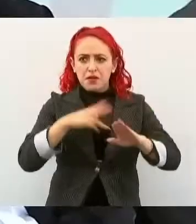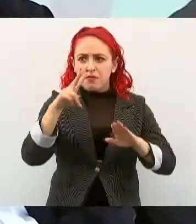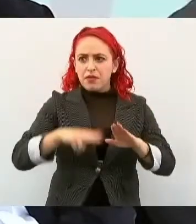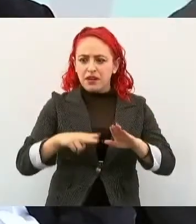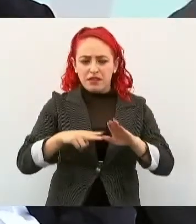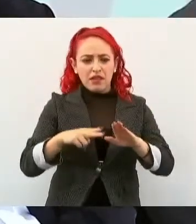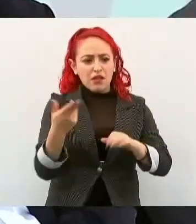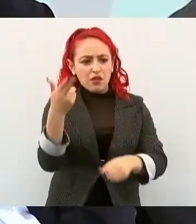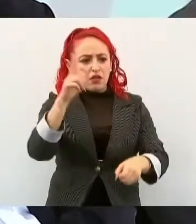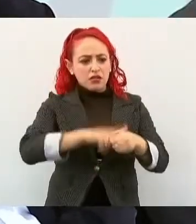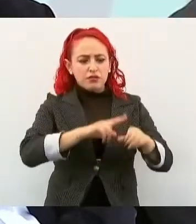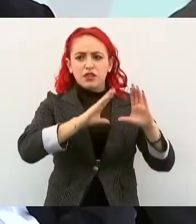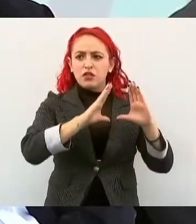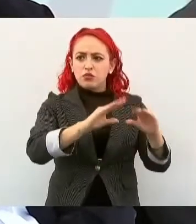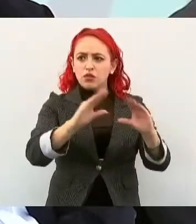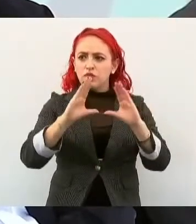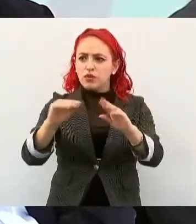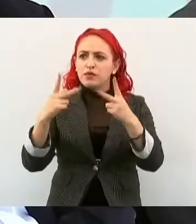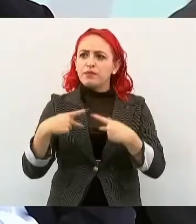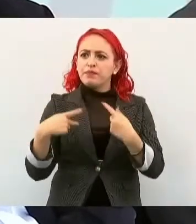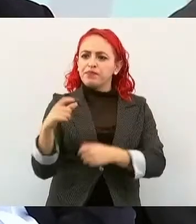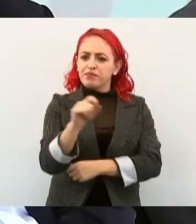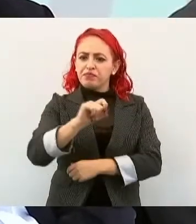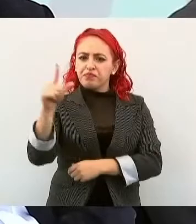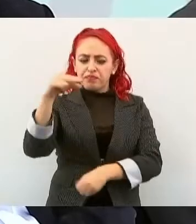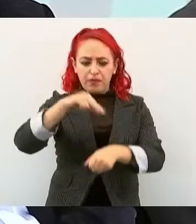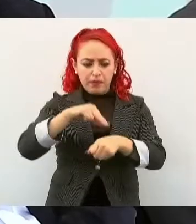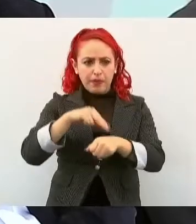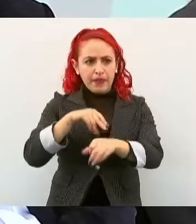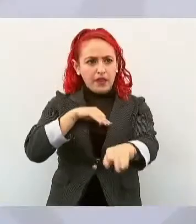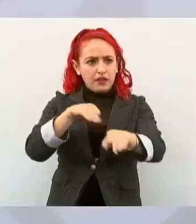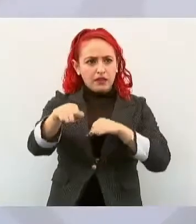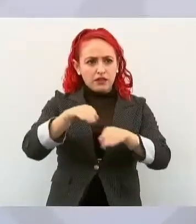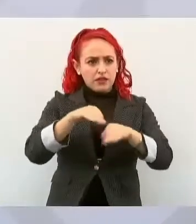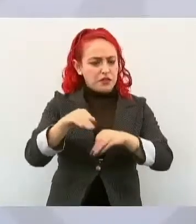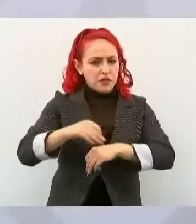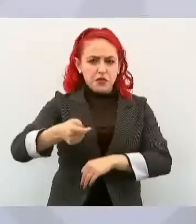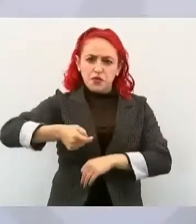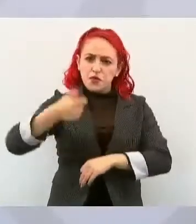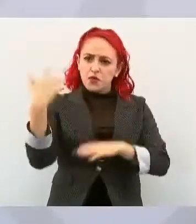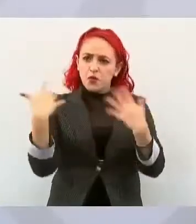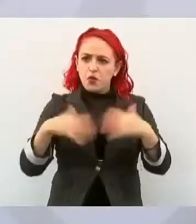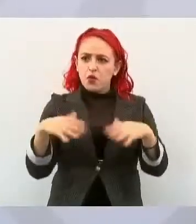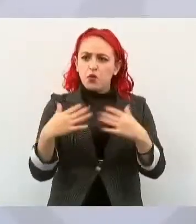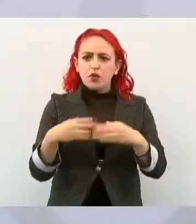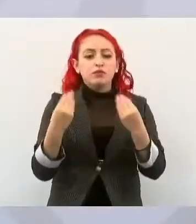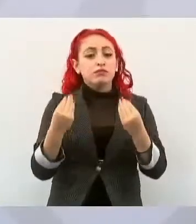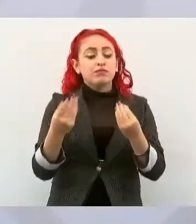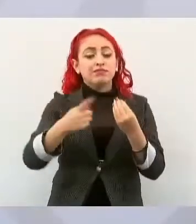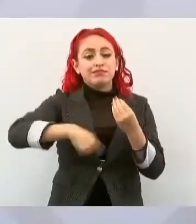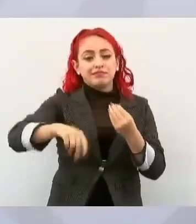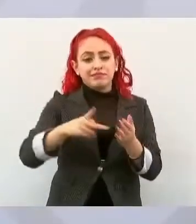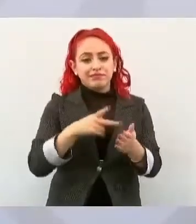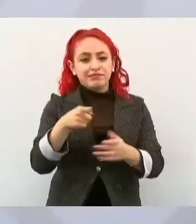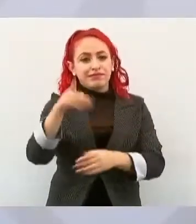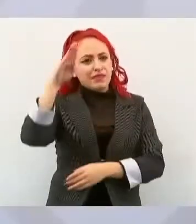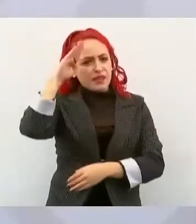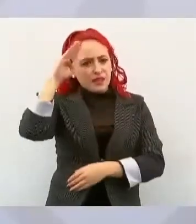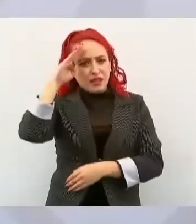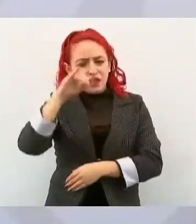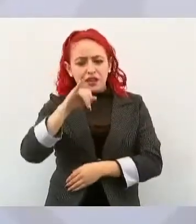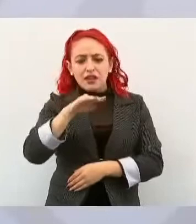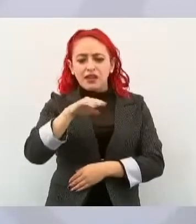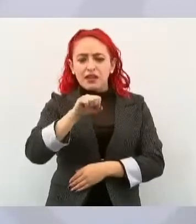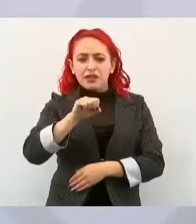formador de médicos especialistas, trabajadores de primera, Y en muchos casos se piensa que IMSS